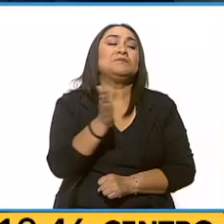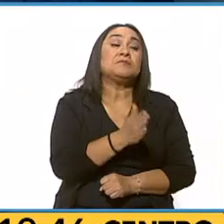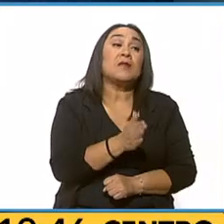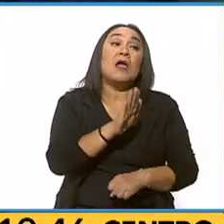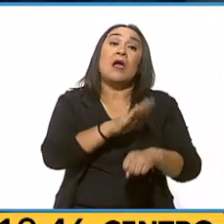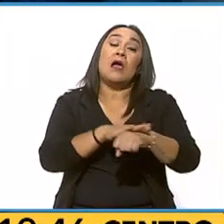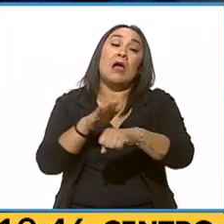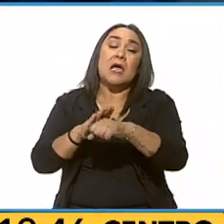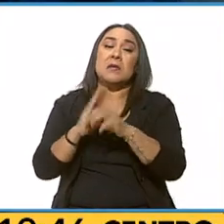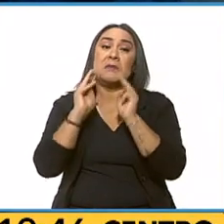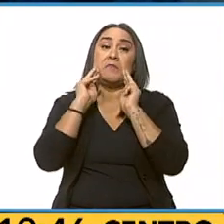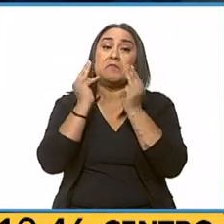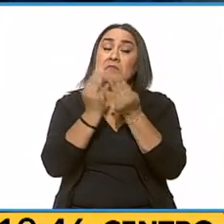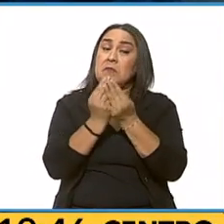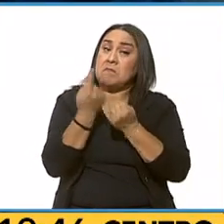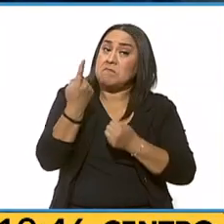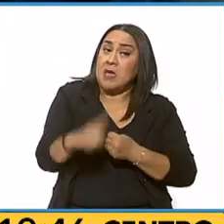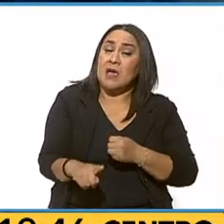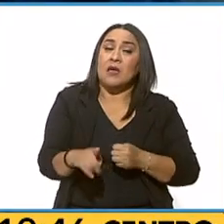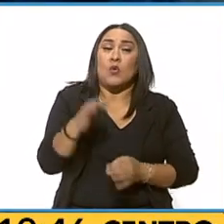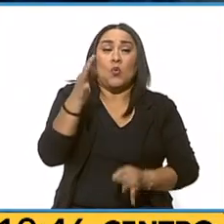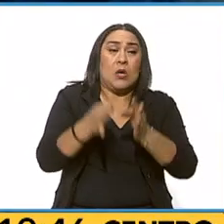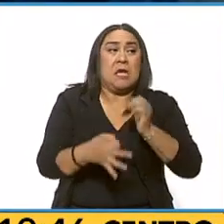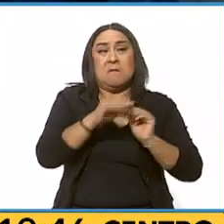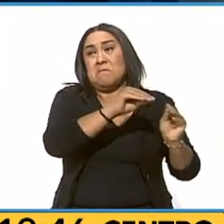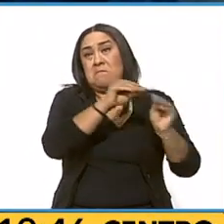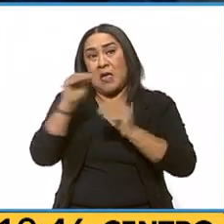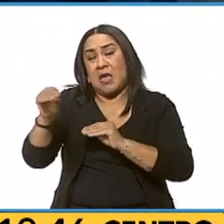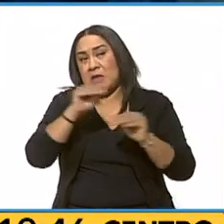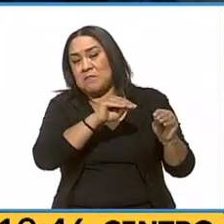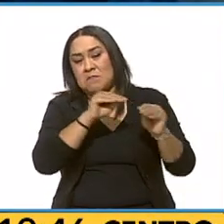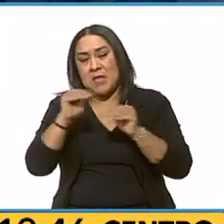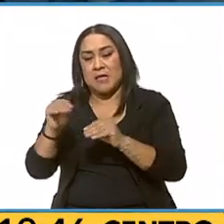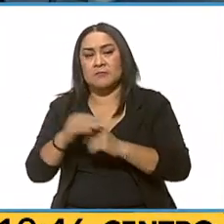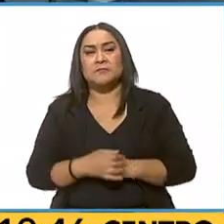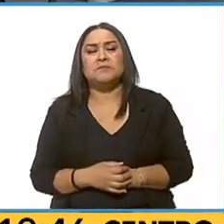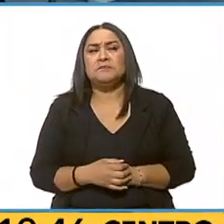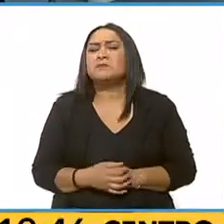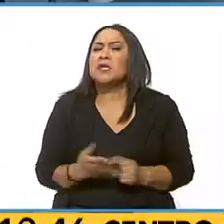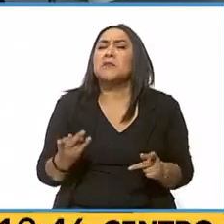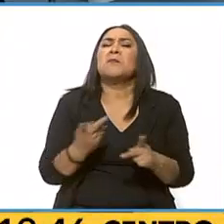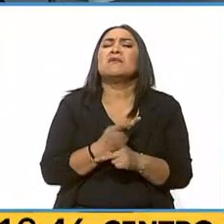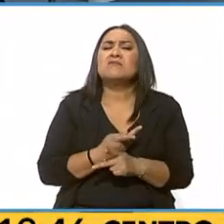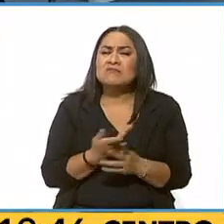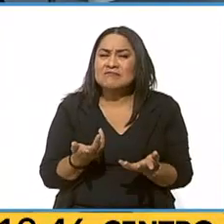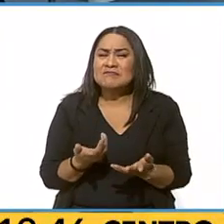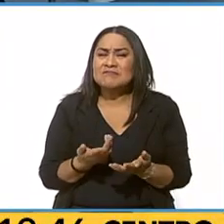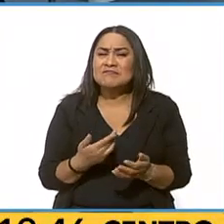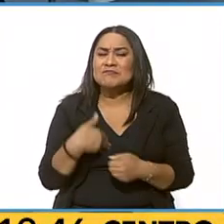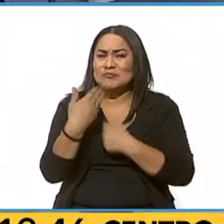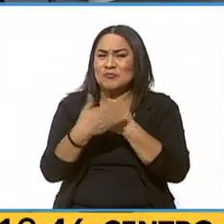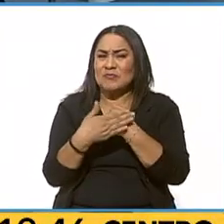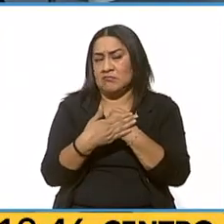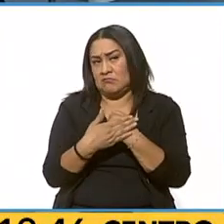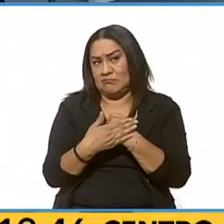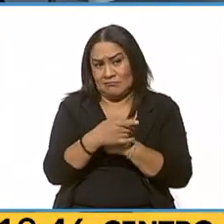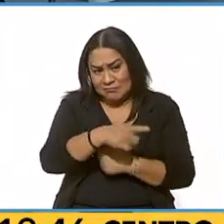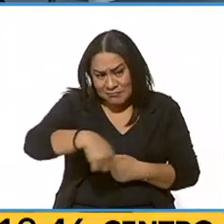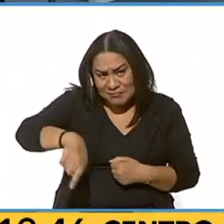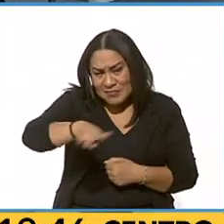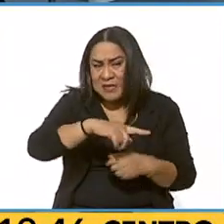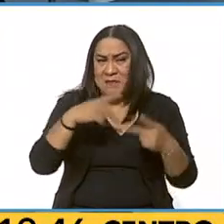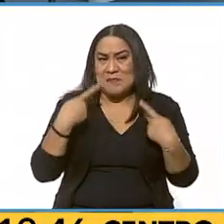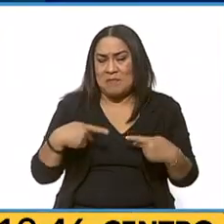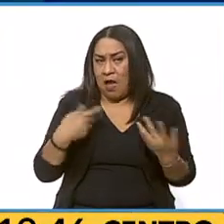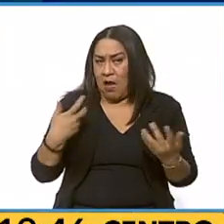narco va a imponer a los jueces. Pues la verdad, ¿qué va a pasar? Va a votar la gente. Esta